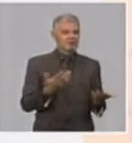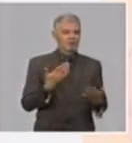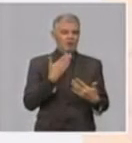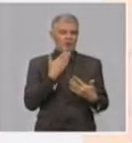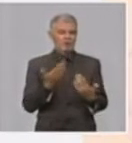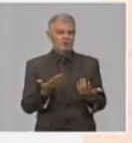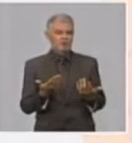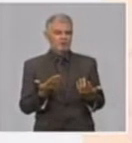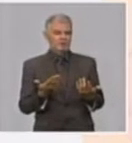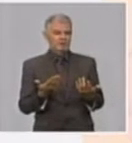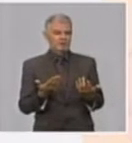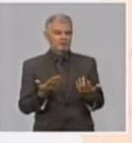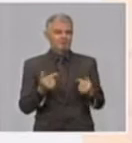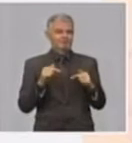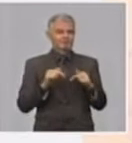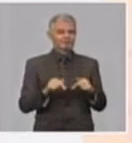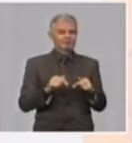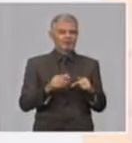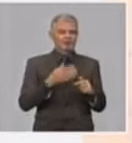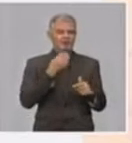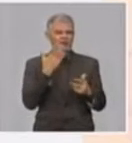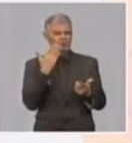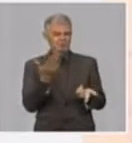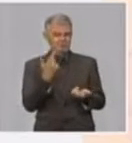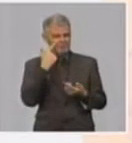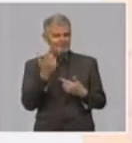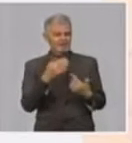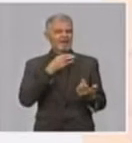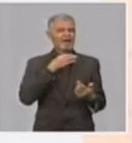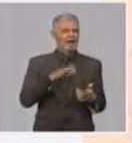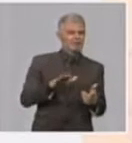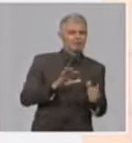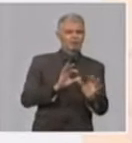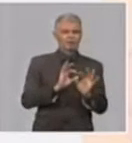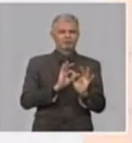vamos a tratar de ejemplificarlo